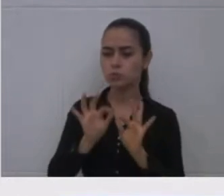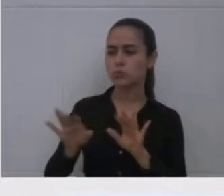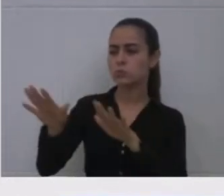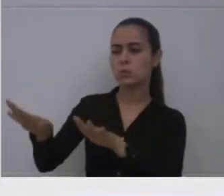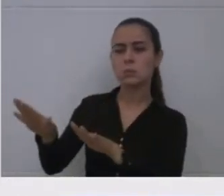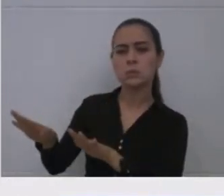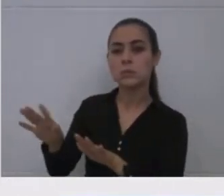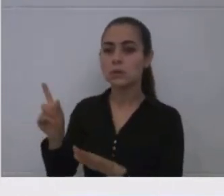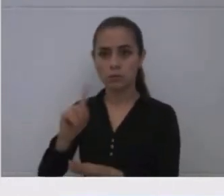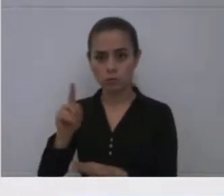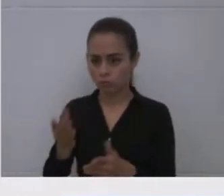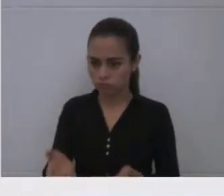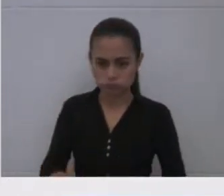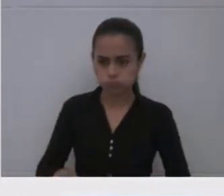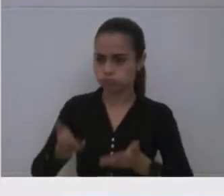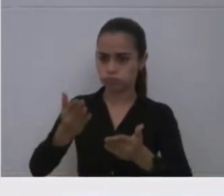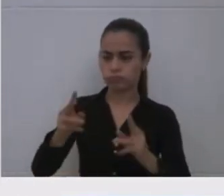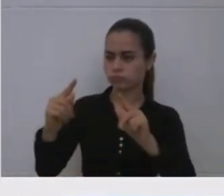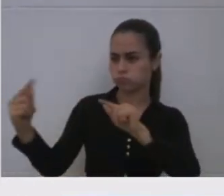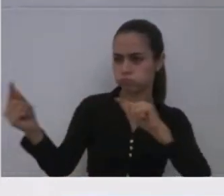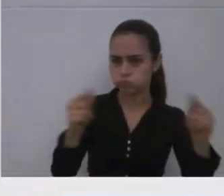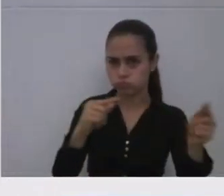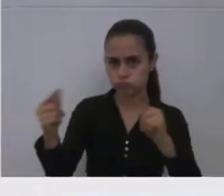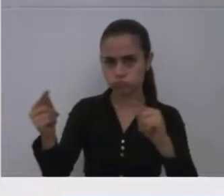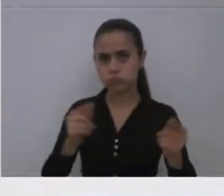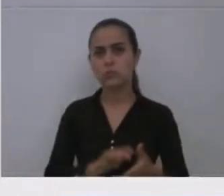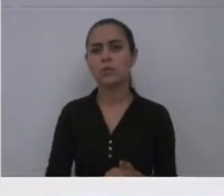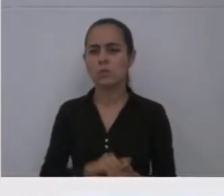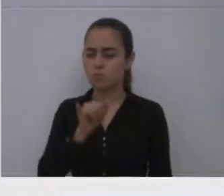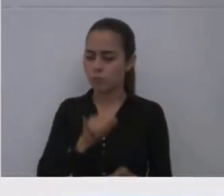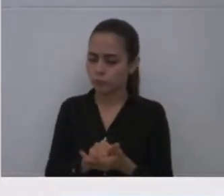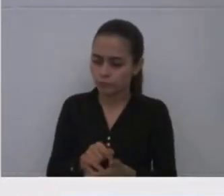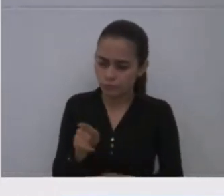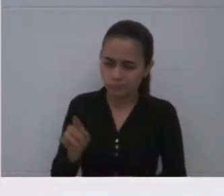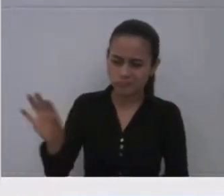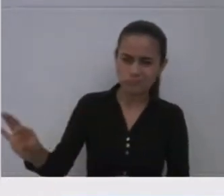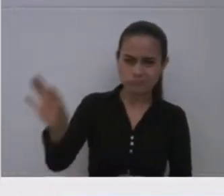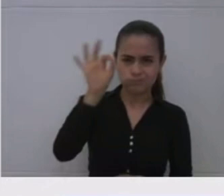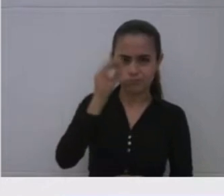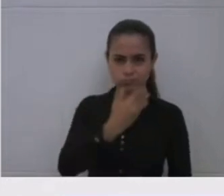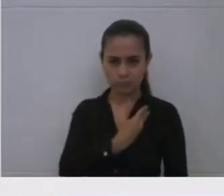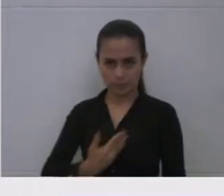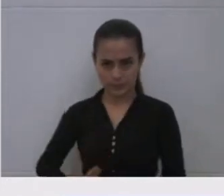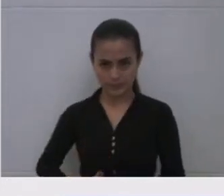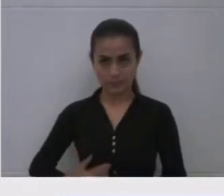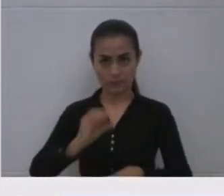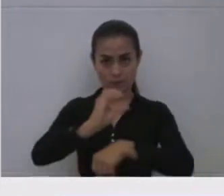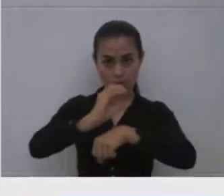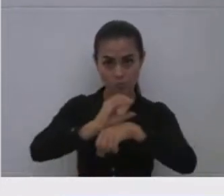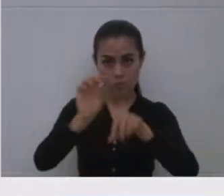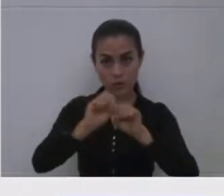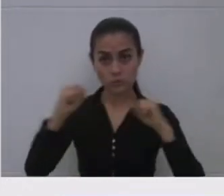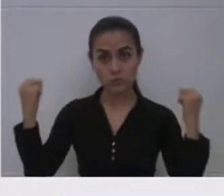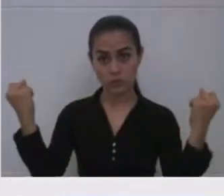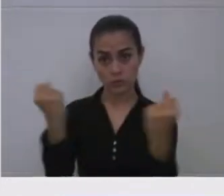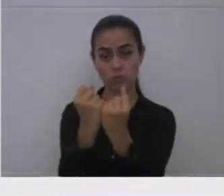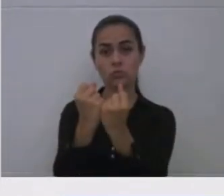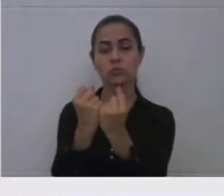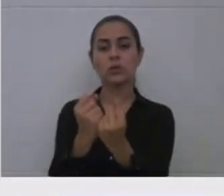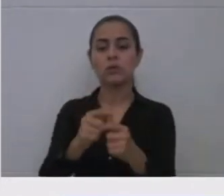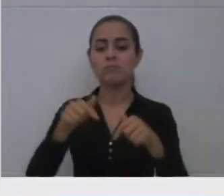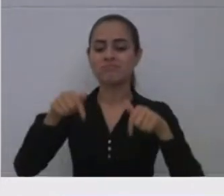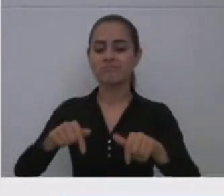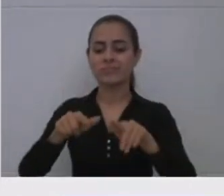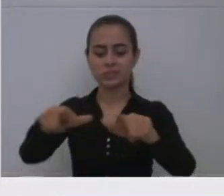sufren las consecuencias de la crisis climática y ecológica. Yo estoy seguro de que si Simón Pérez es presidente de esta corporación, este